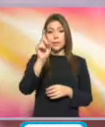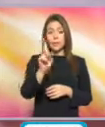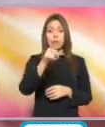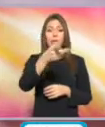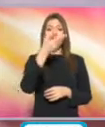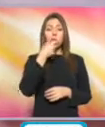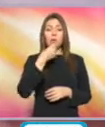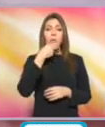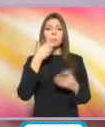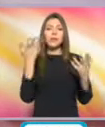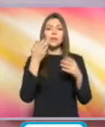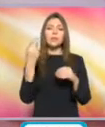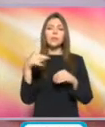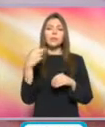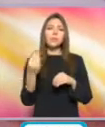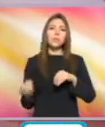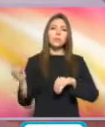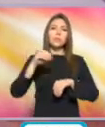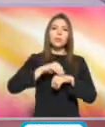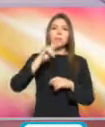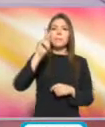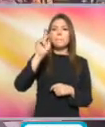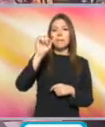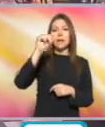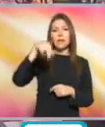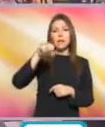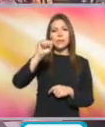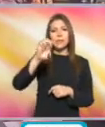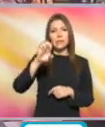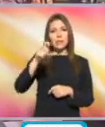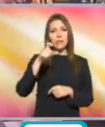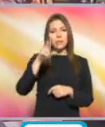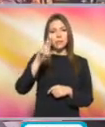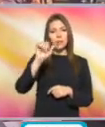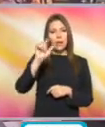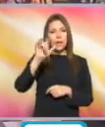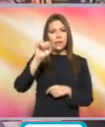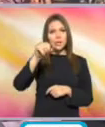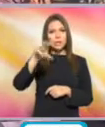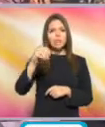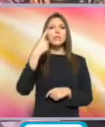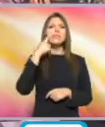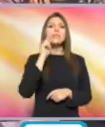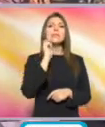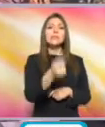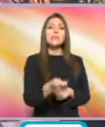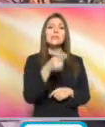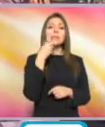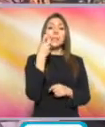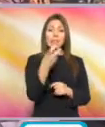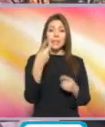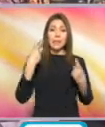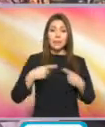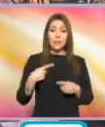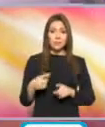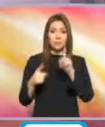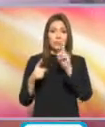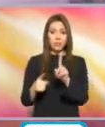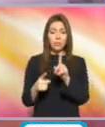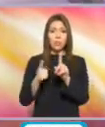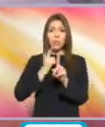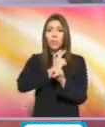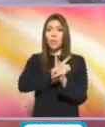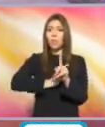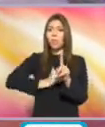este gusto que pueden tener las personas por todo tipo de personas, independientemente o indistintamente